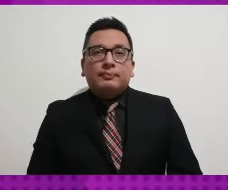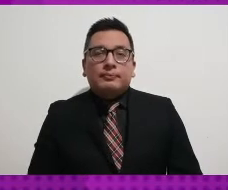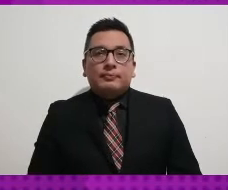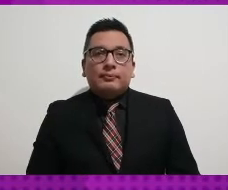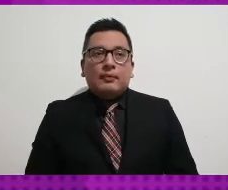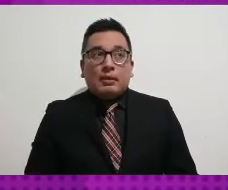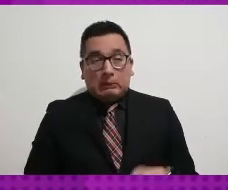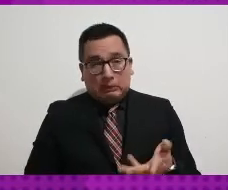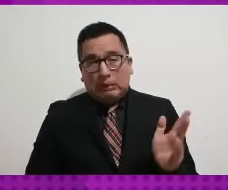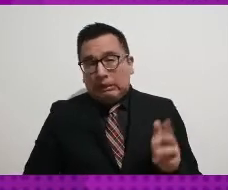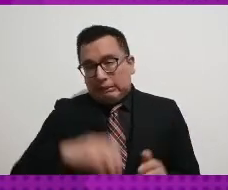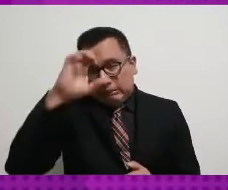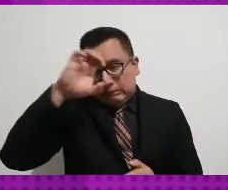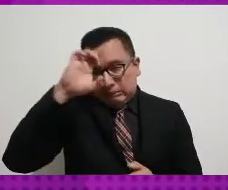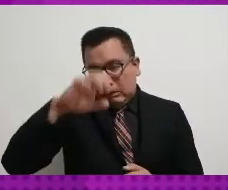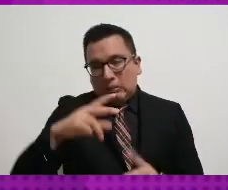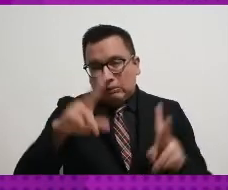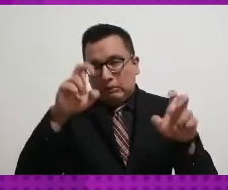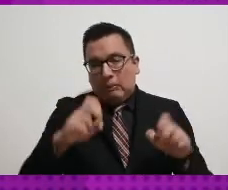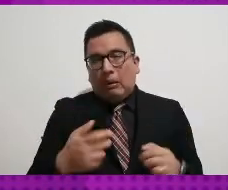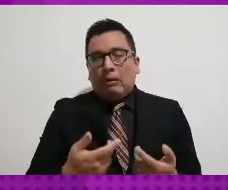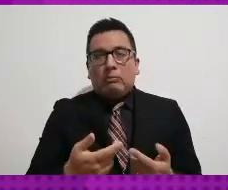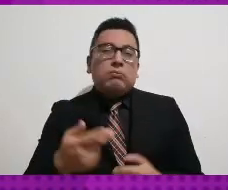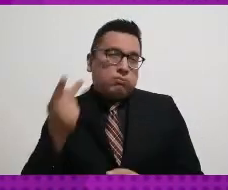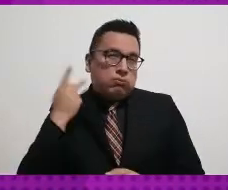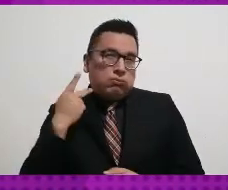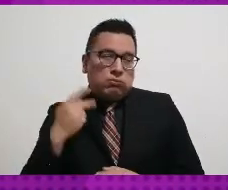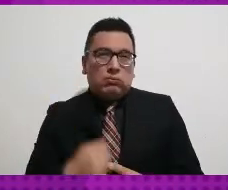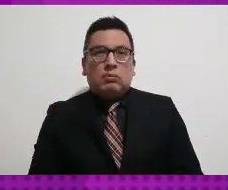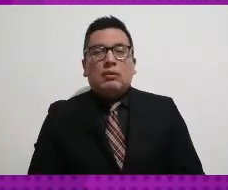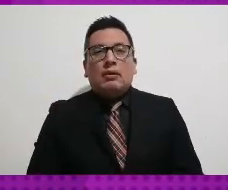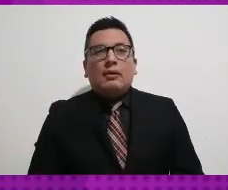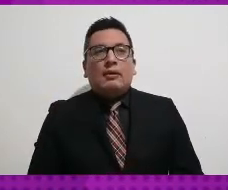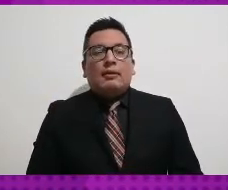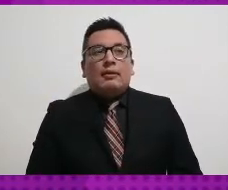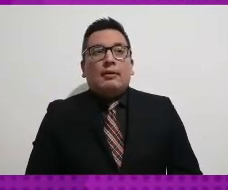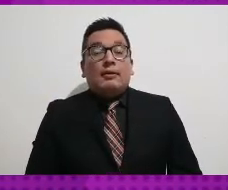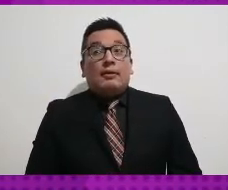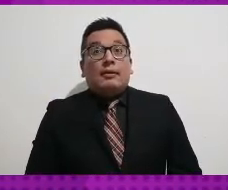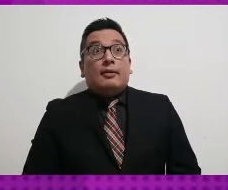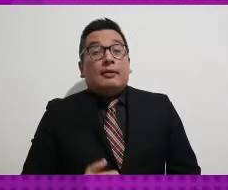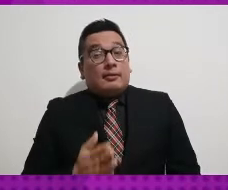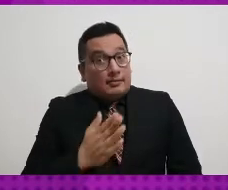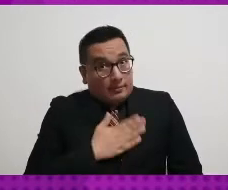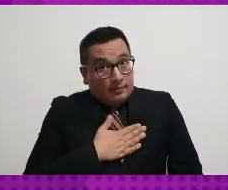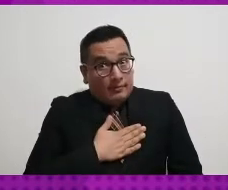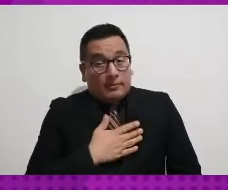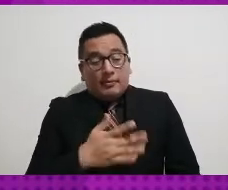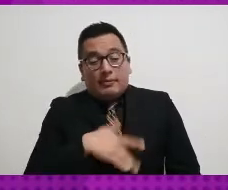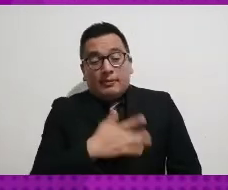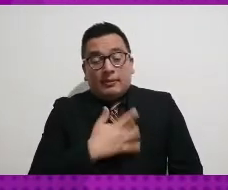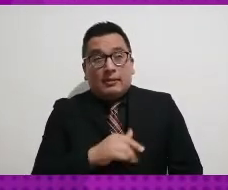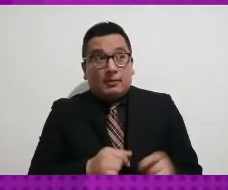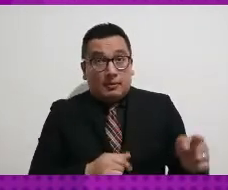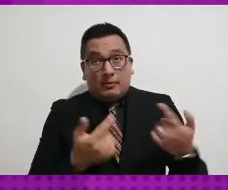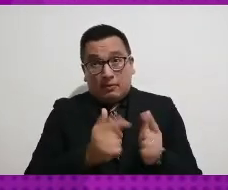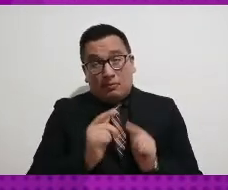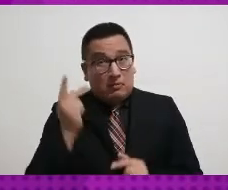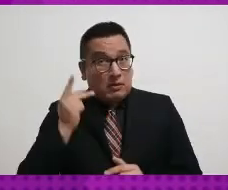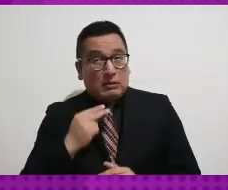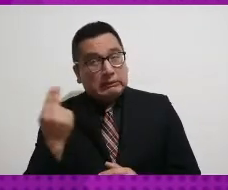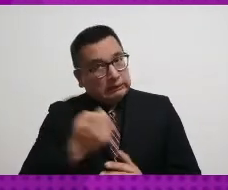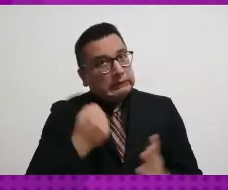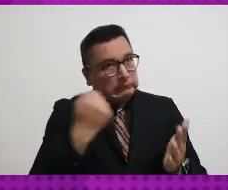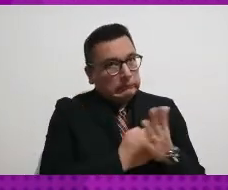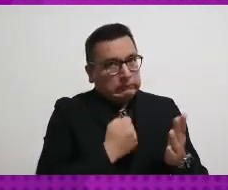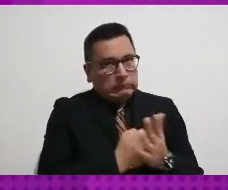ustedes como expertos que son en el tema, que en lo particular soy un convencido, de la existencia de los partidos políticos,